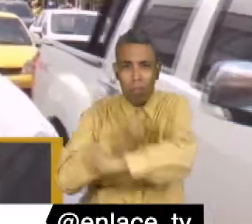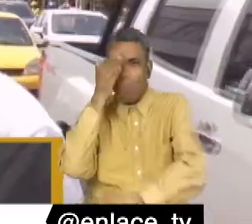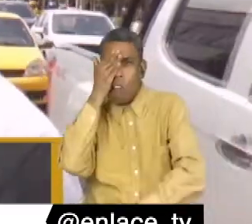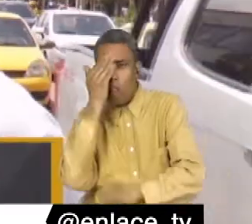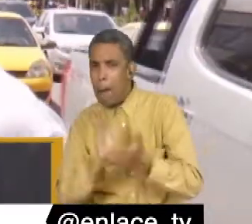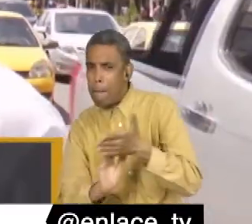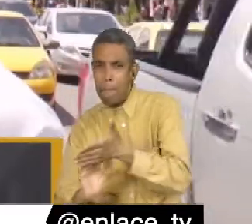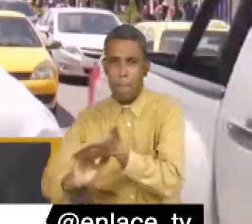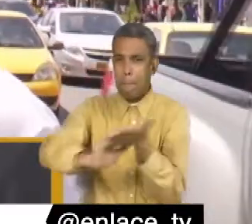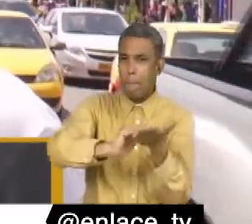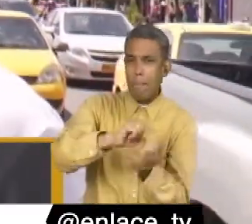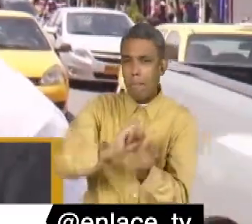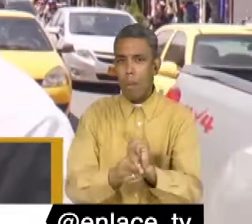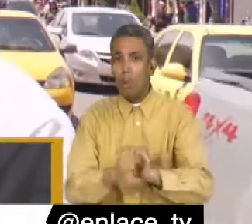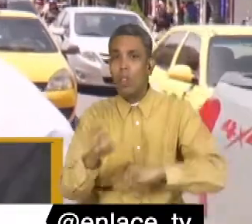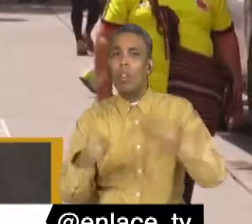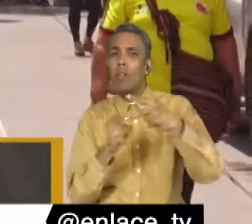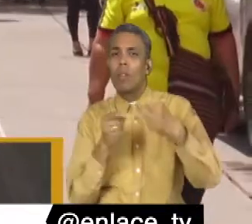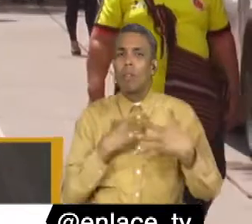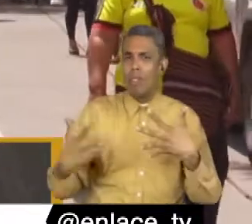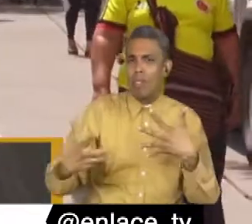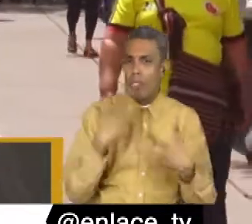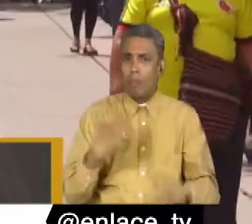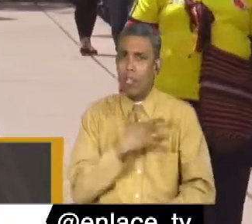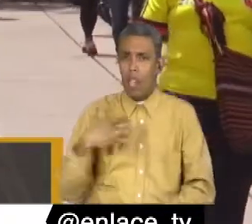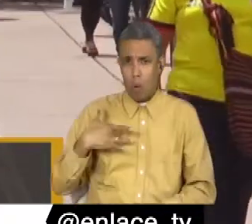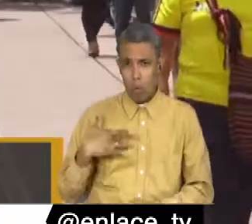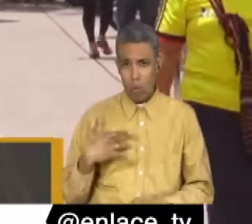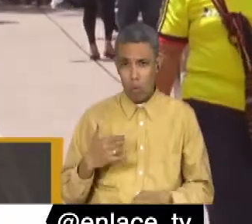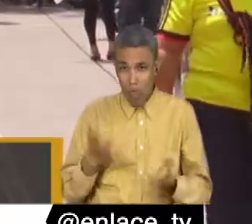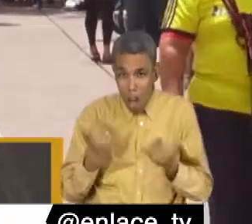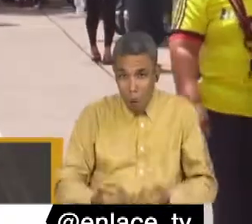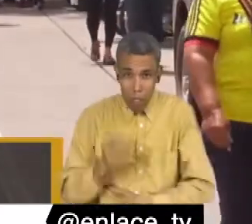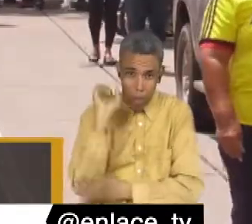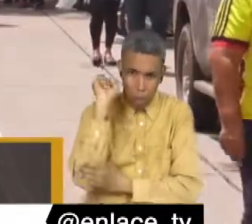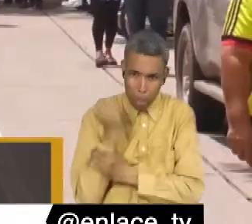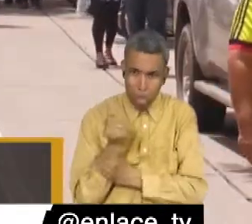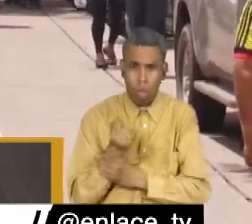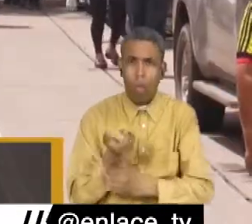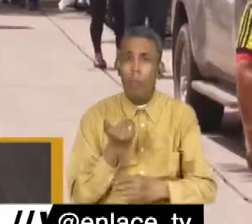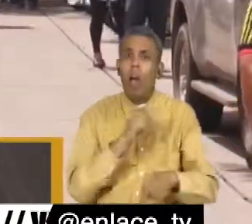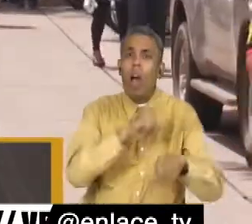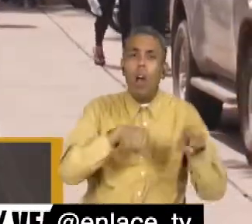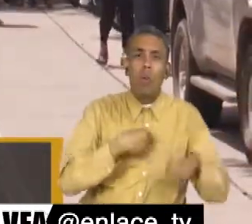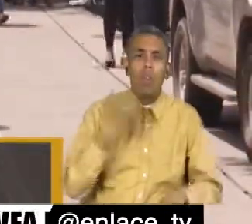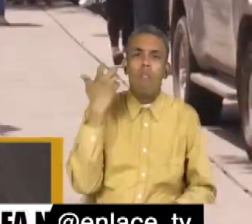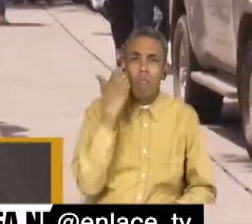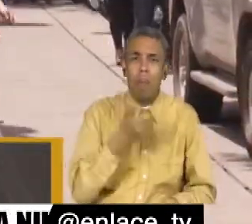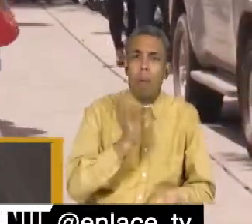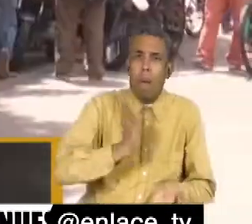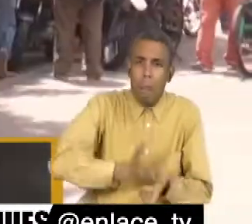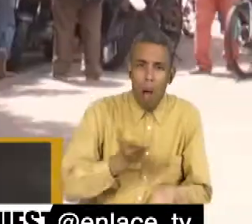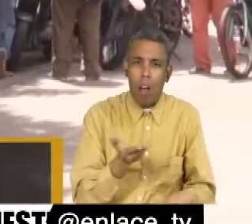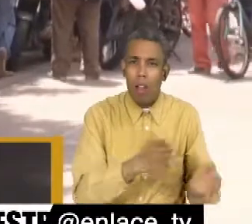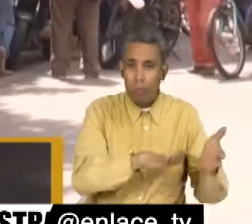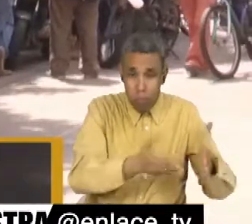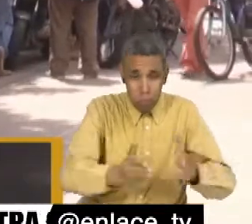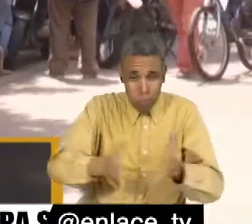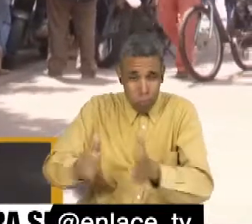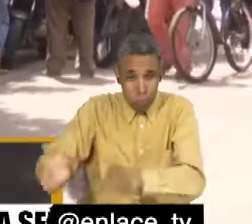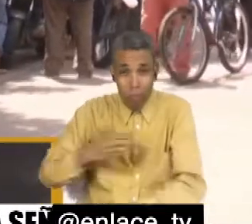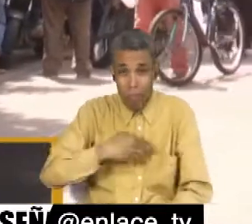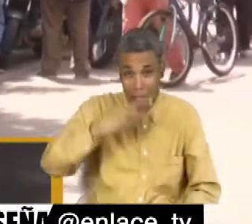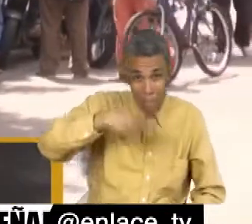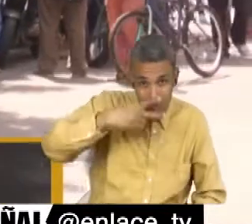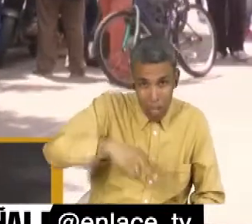que se respete nuestro sistema de salud, porque los maestros con el sistema de salud que tenemos están muriendo, sus hijos, los maestros, los pensionados, sus